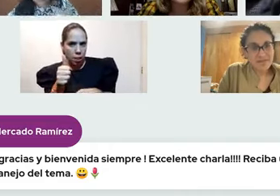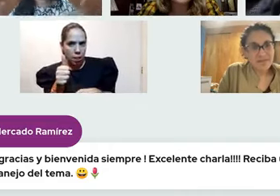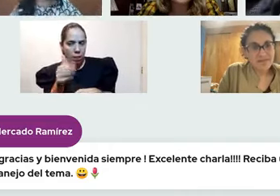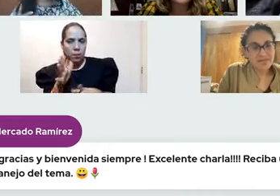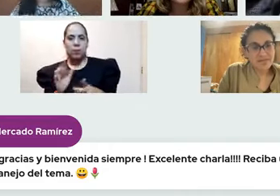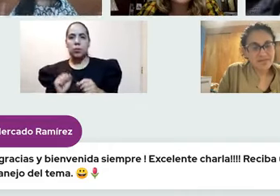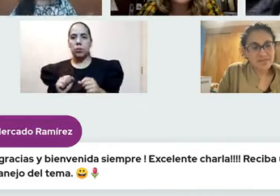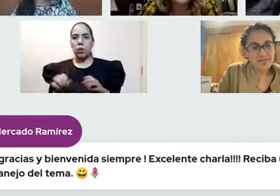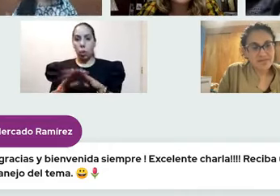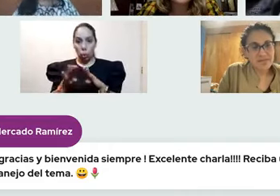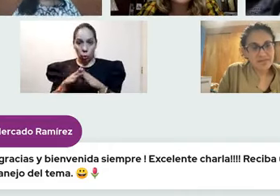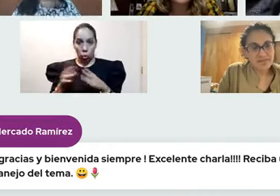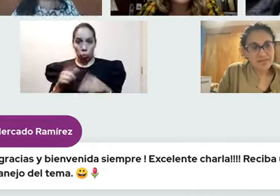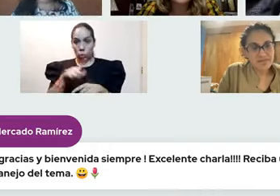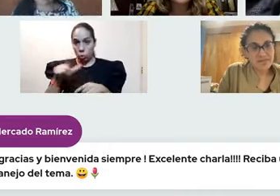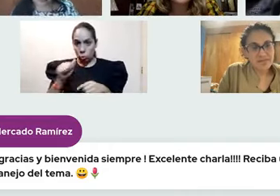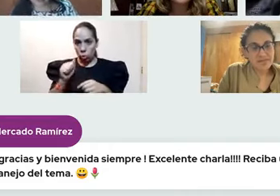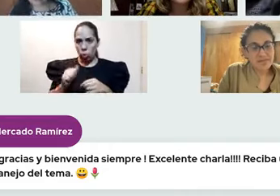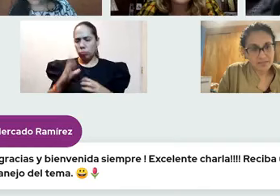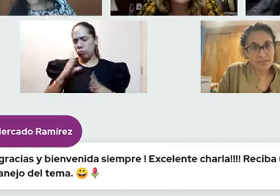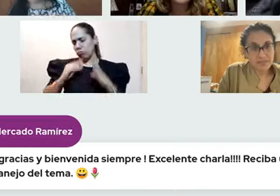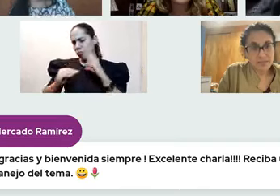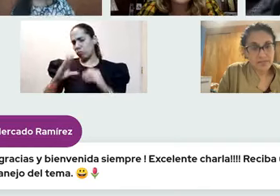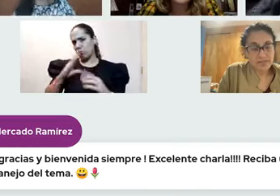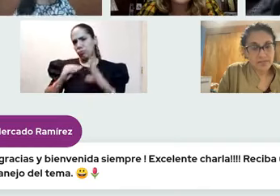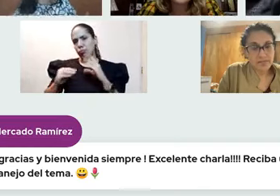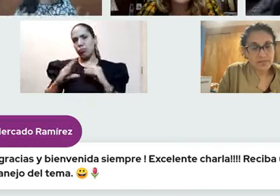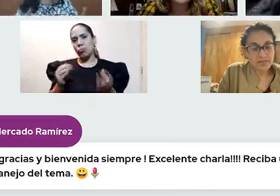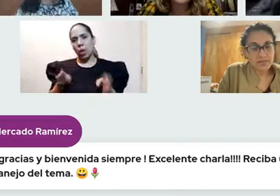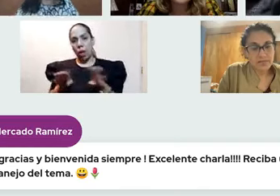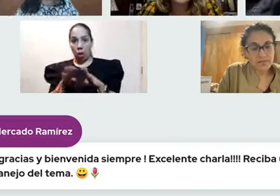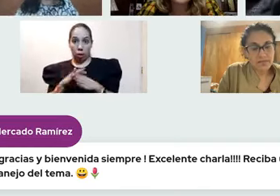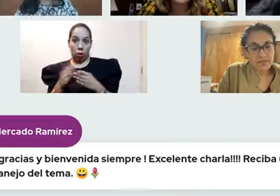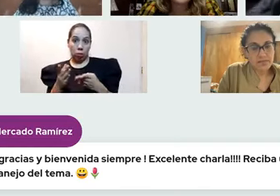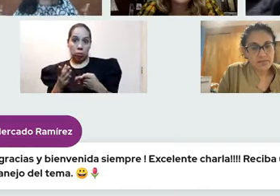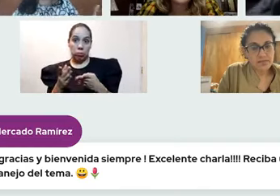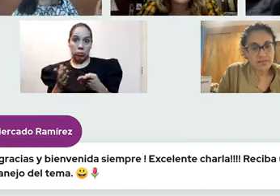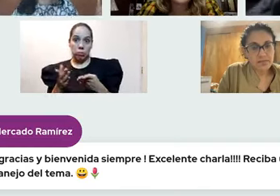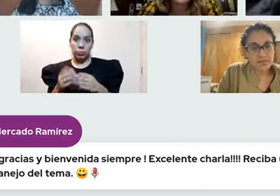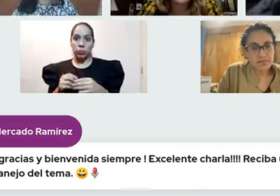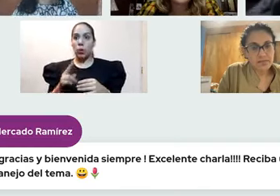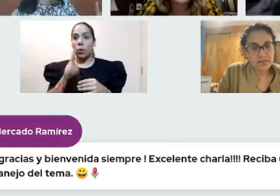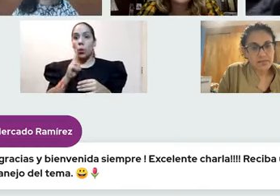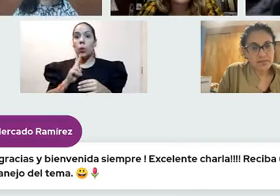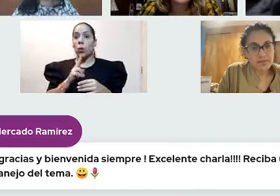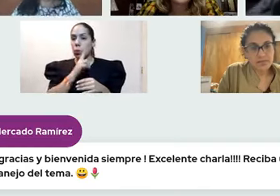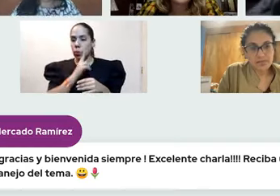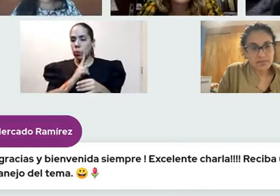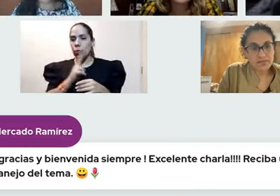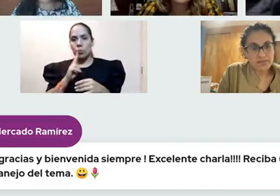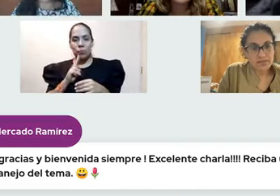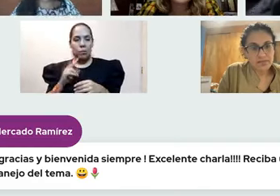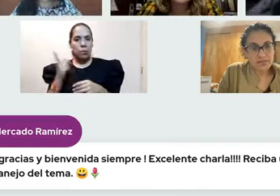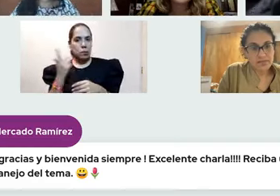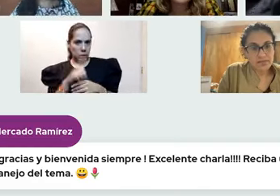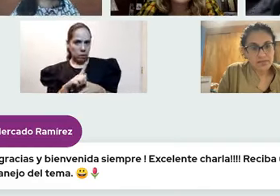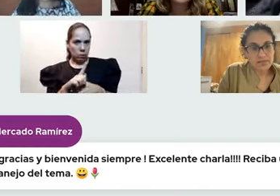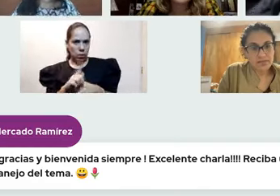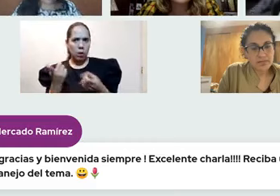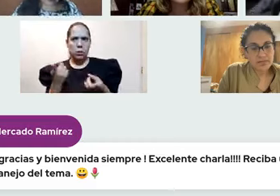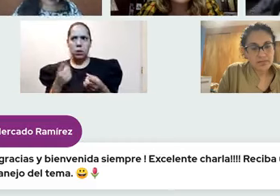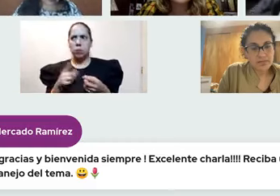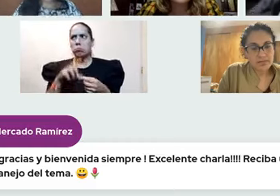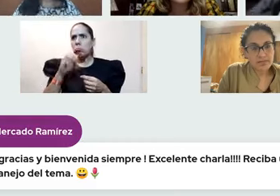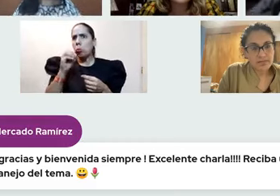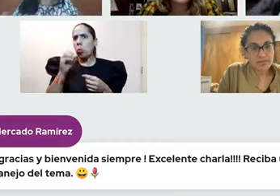nos enseñan un poquito cómo identificar una noticia falsa de una real o dónde preguntar. También hablaron